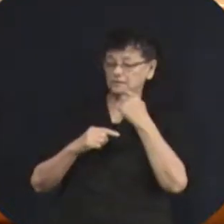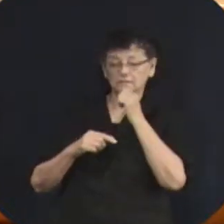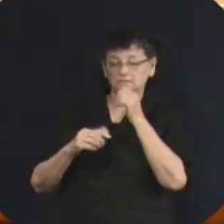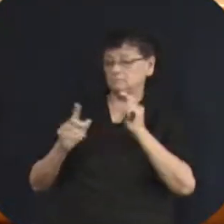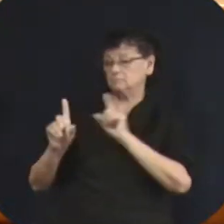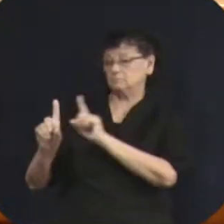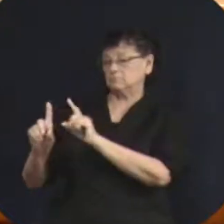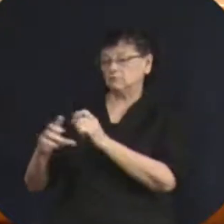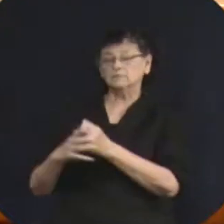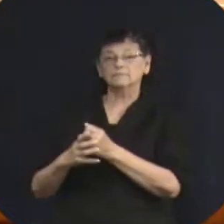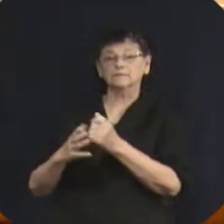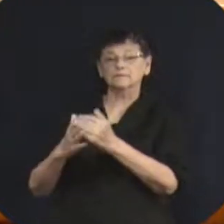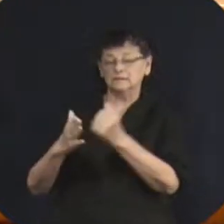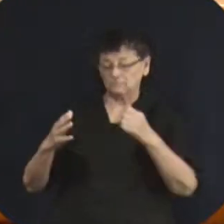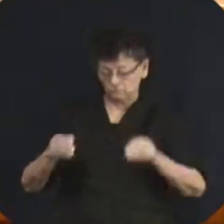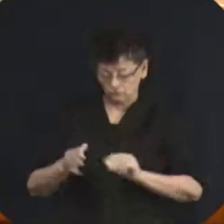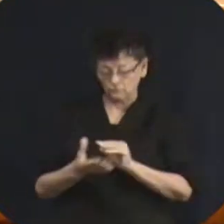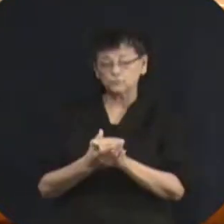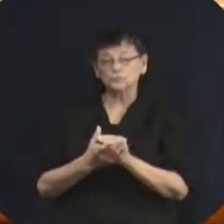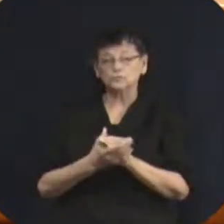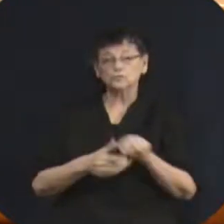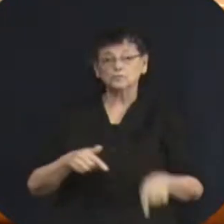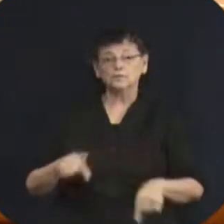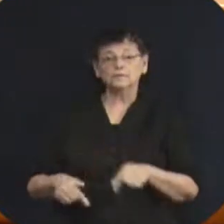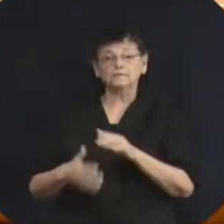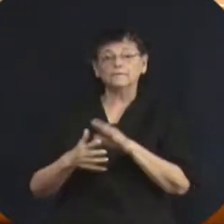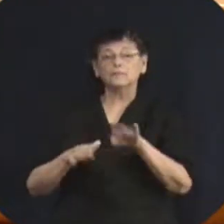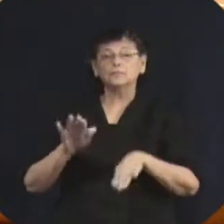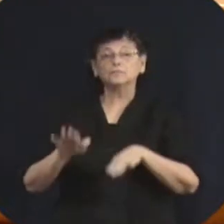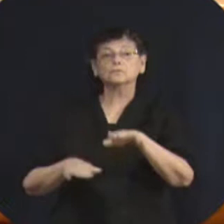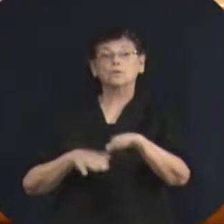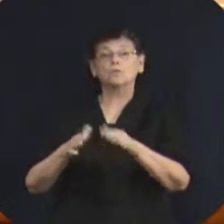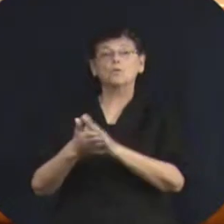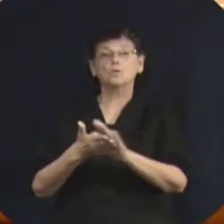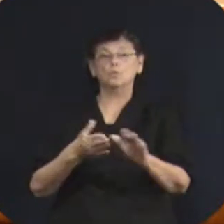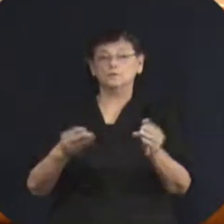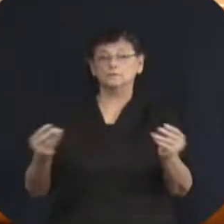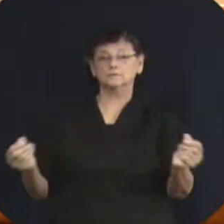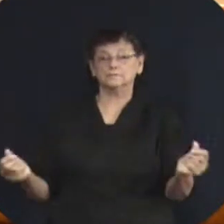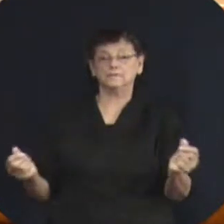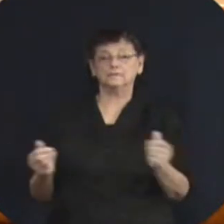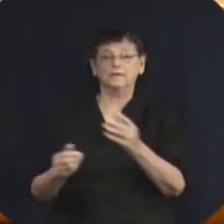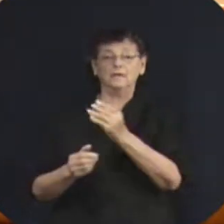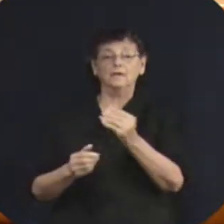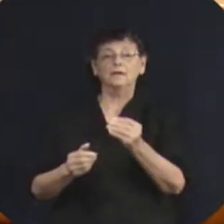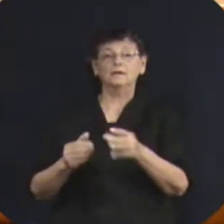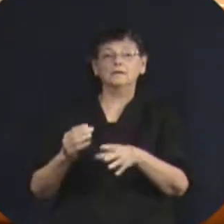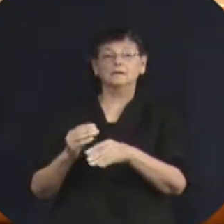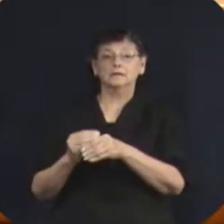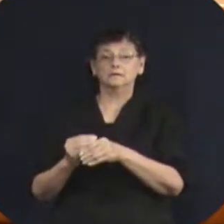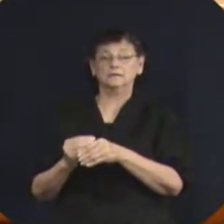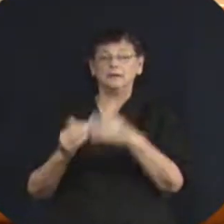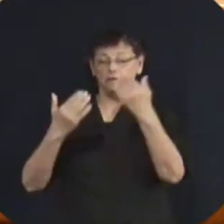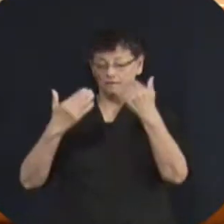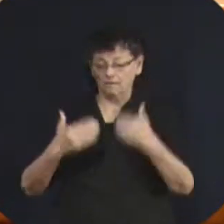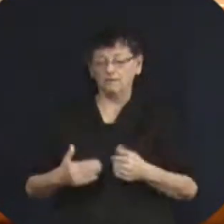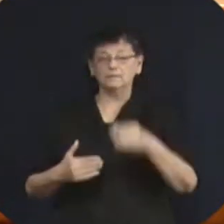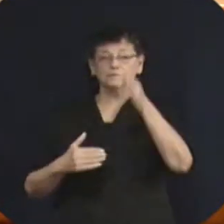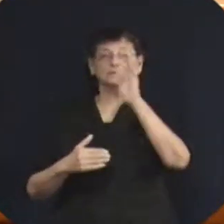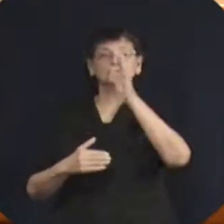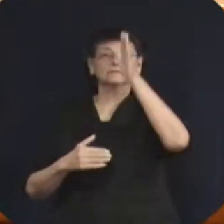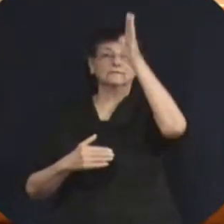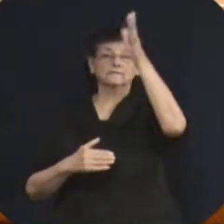te acerques, quítate las sandalias, porque el lugar que pisas es tierra sagrada. Y añadió, yo soy el Dios de